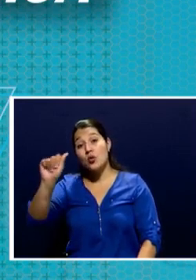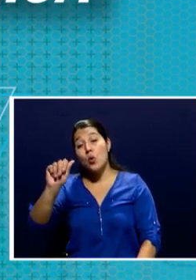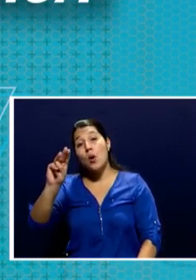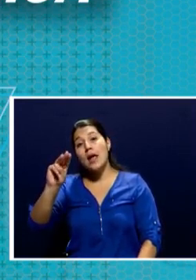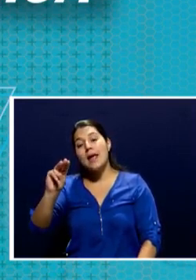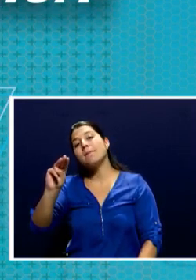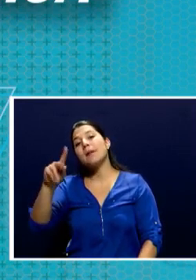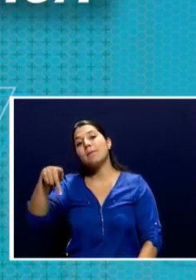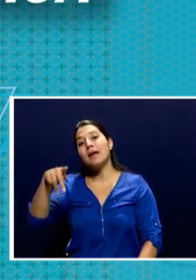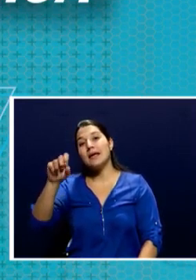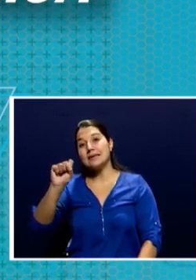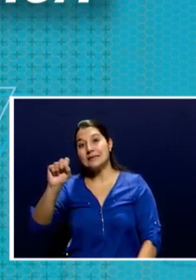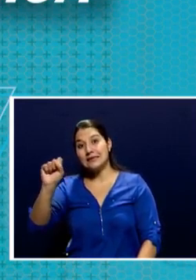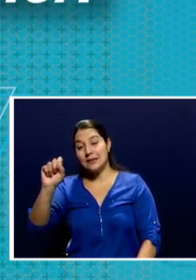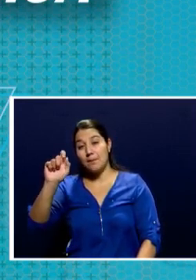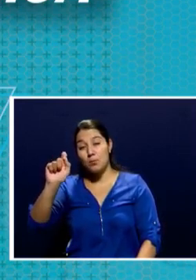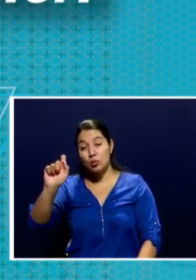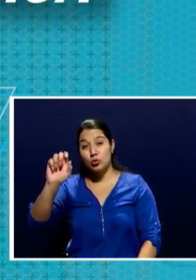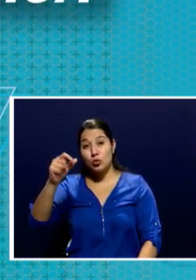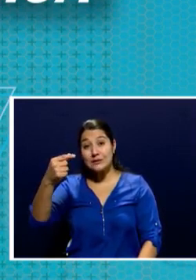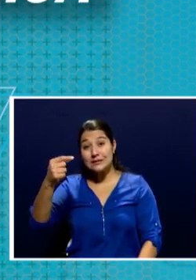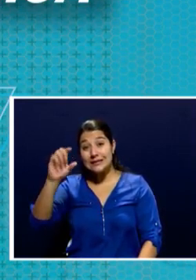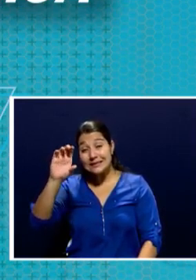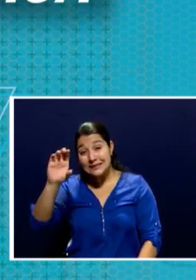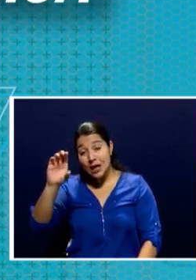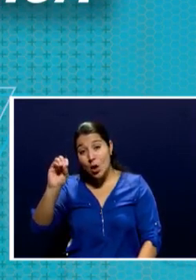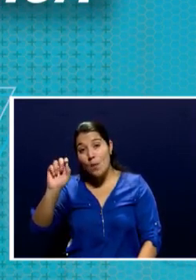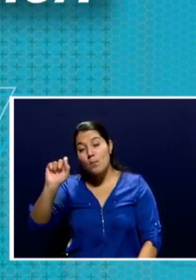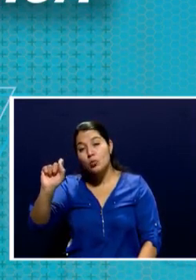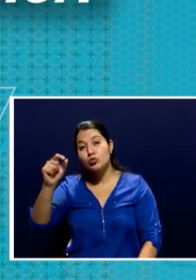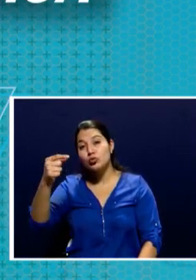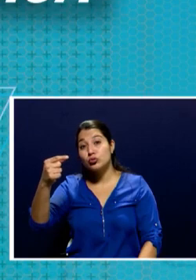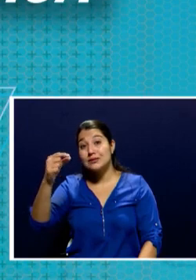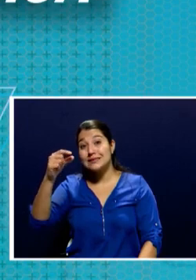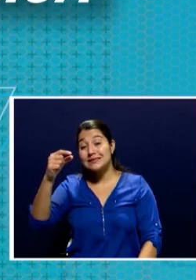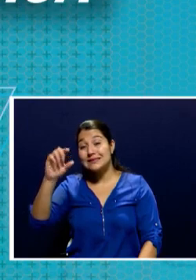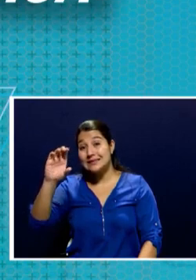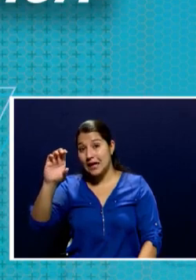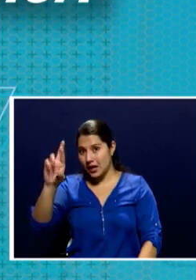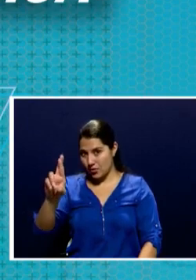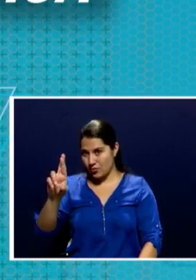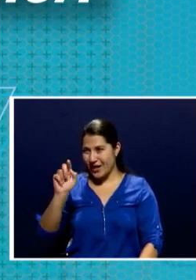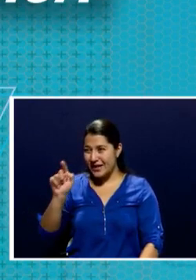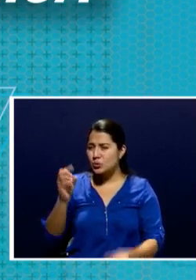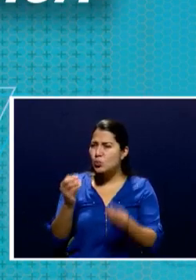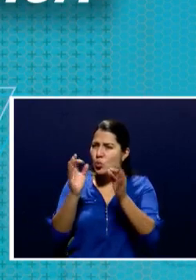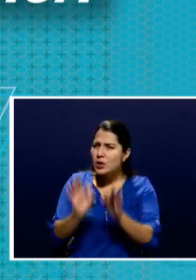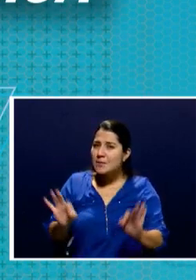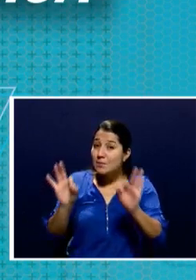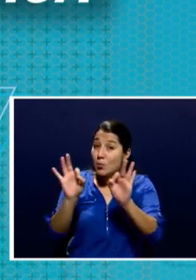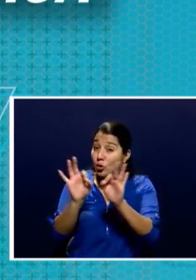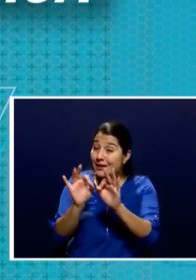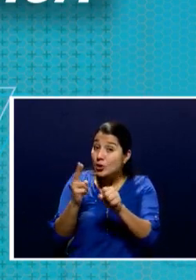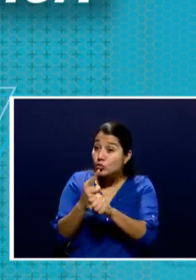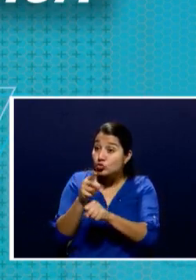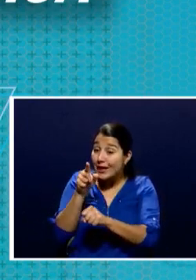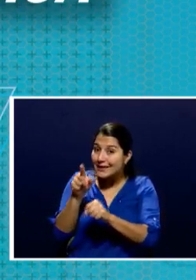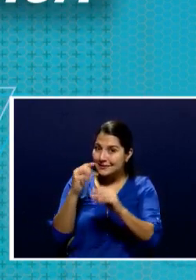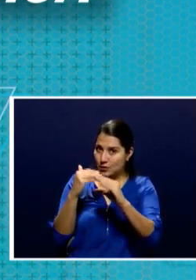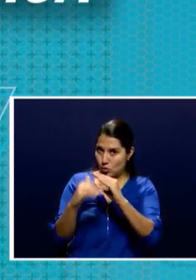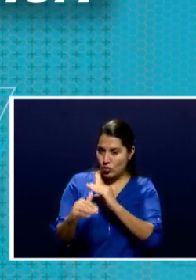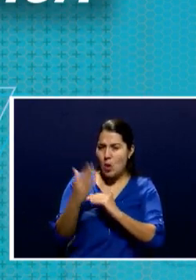Es muy importante que utilicen nuestro mecanismo virtual porque esto es lo que nos va a garantizar no solo una mayor agilidad, sino